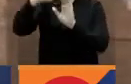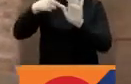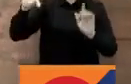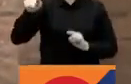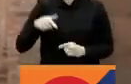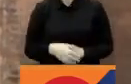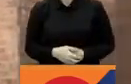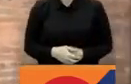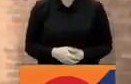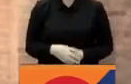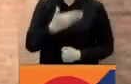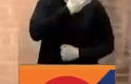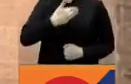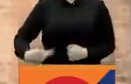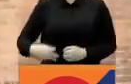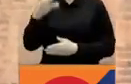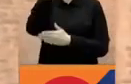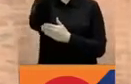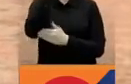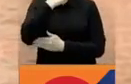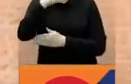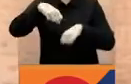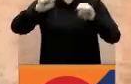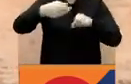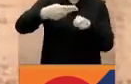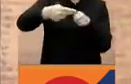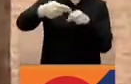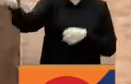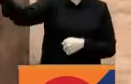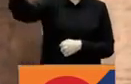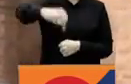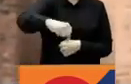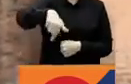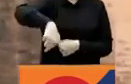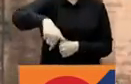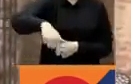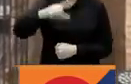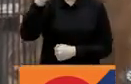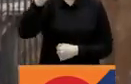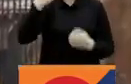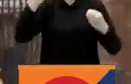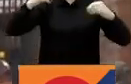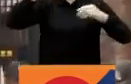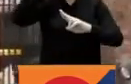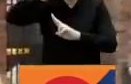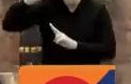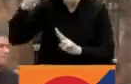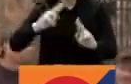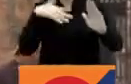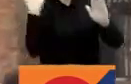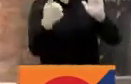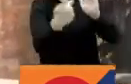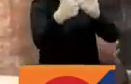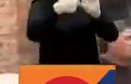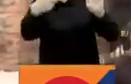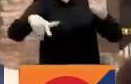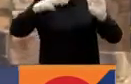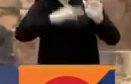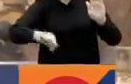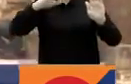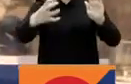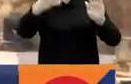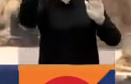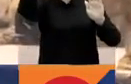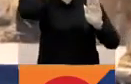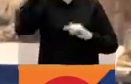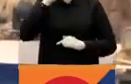presidente de la República ha confirmado que estará aquí en las próximas horas encabezando estos actos de conmemoración de los 200 años de la Constitución